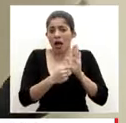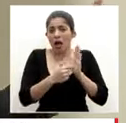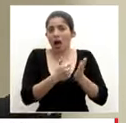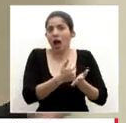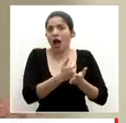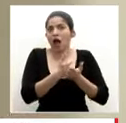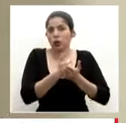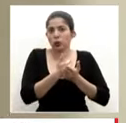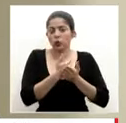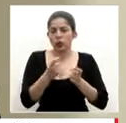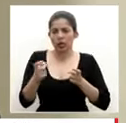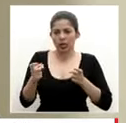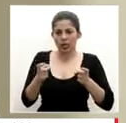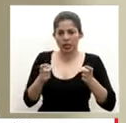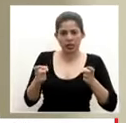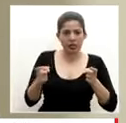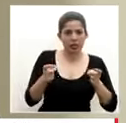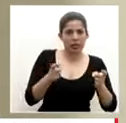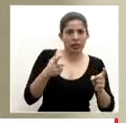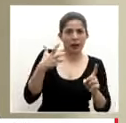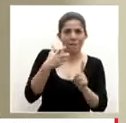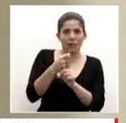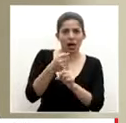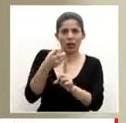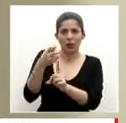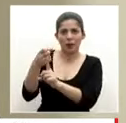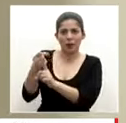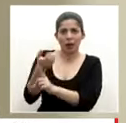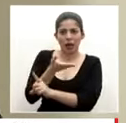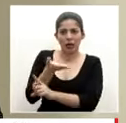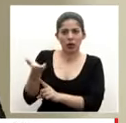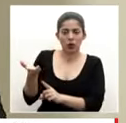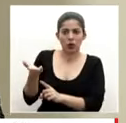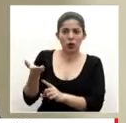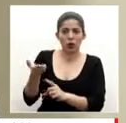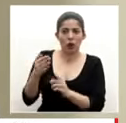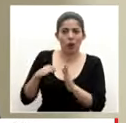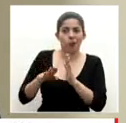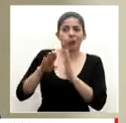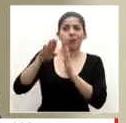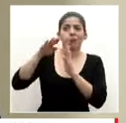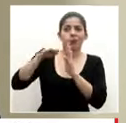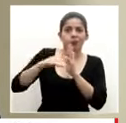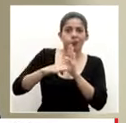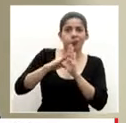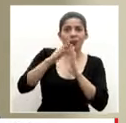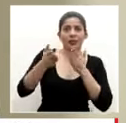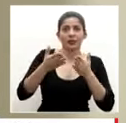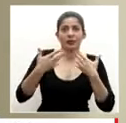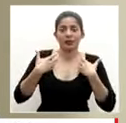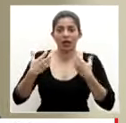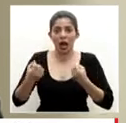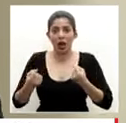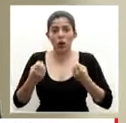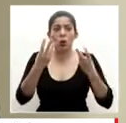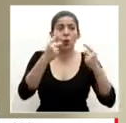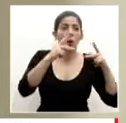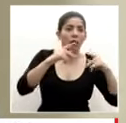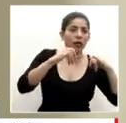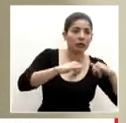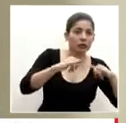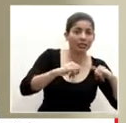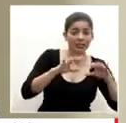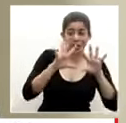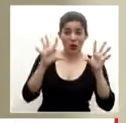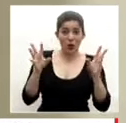construir obviamente el impacto que podemos tener en alzada o en aceleración en los servicios de salud a nivel de internamiento. Pero recordemos que